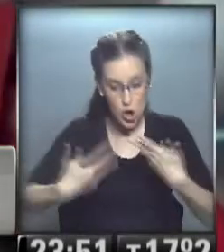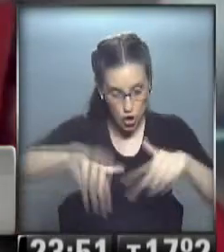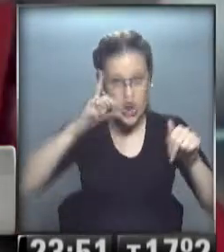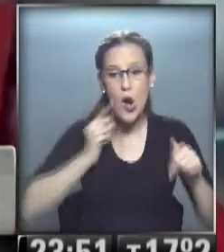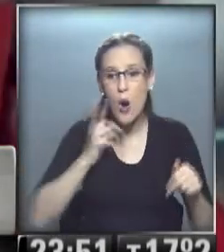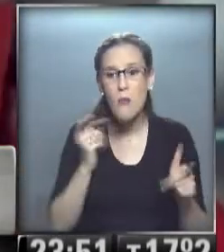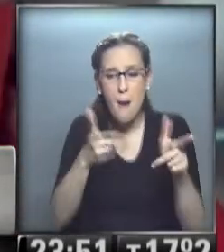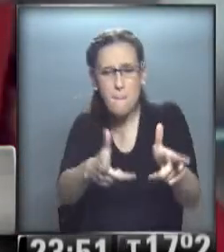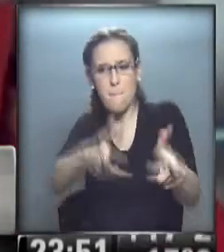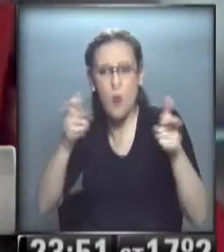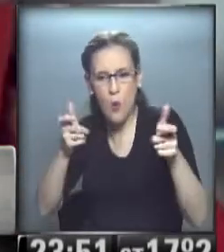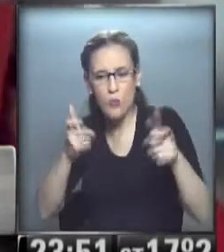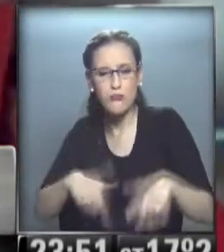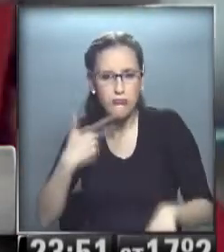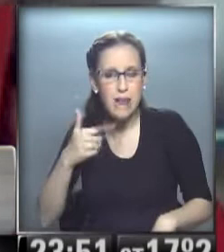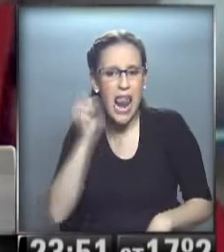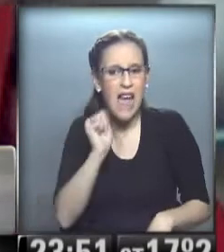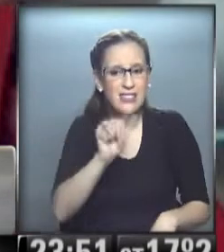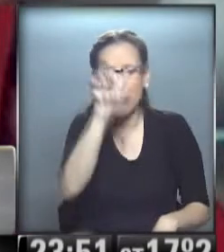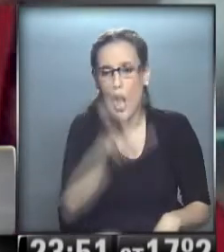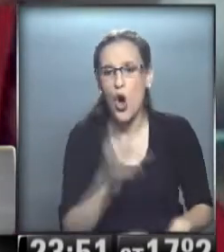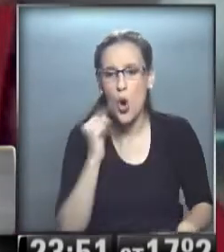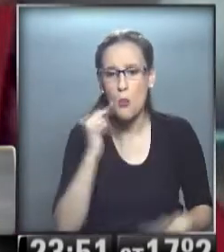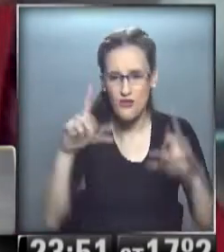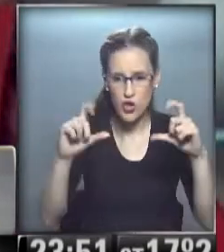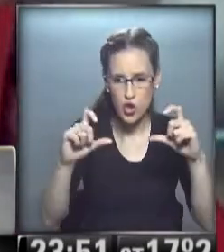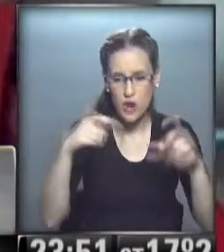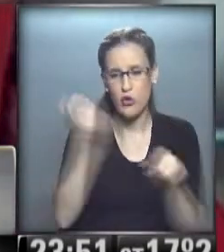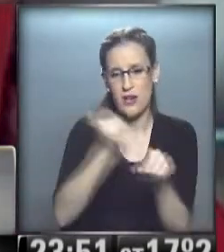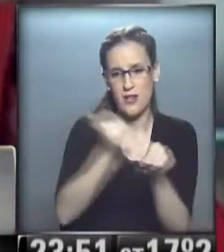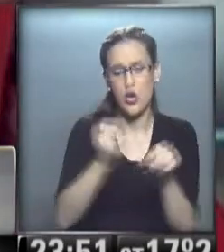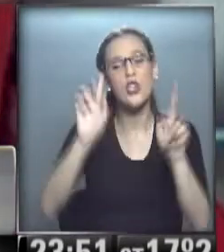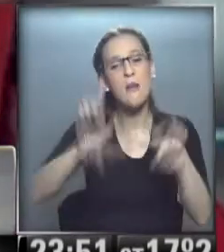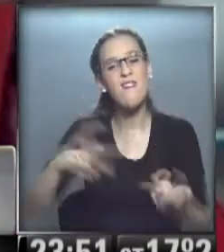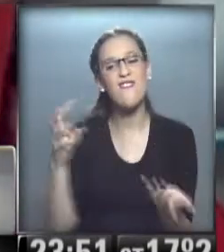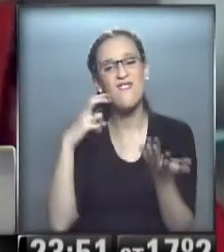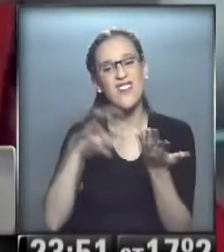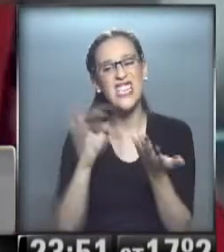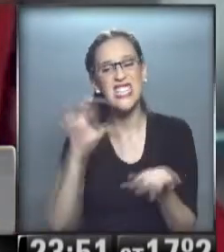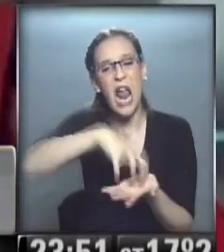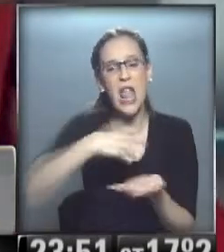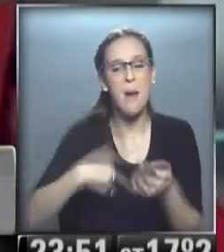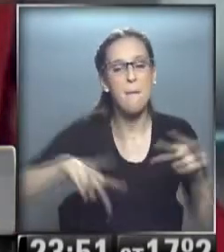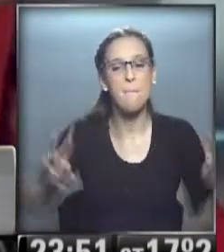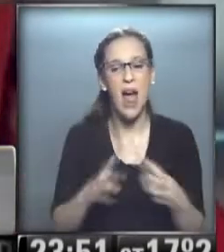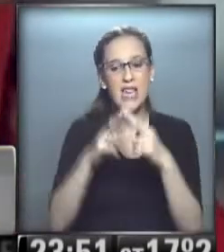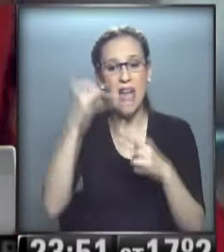de gravedad a un fotógrafo del diario Liberación. Además, la Fiscalía de París divulgó gran cantidad de imágenes del hombre que pueden verse